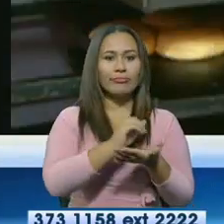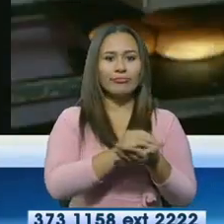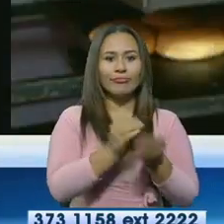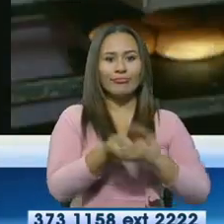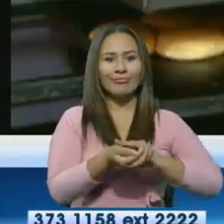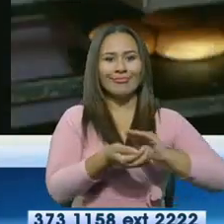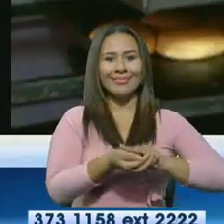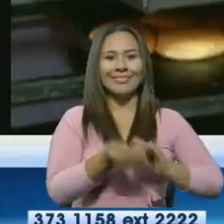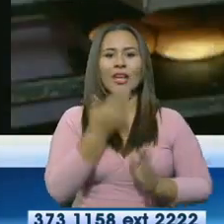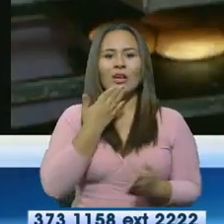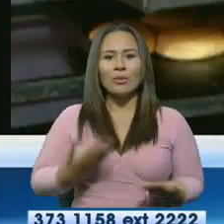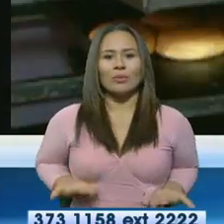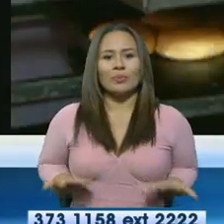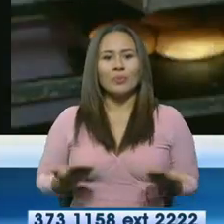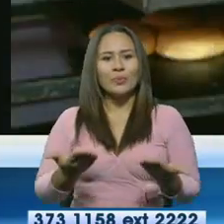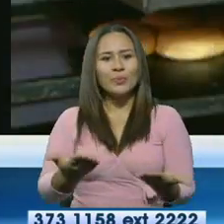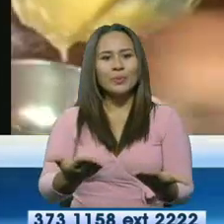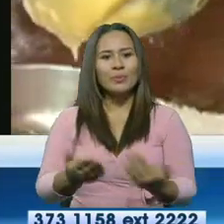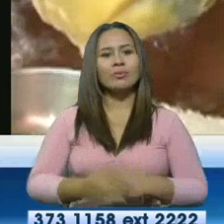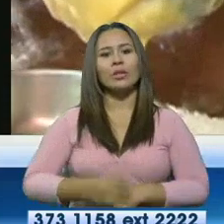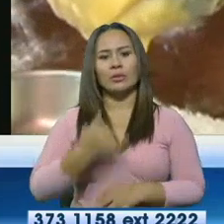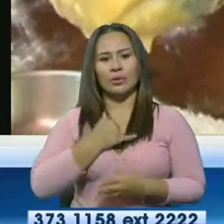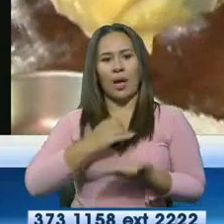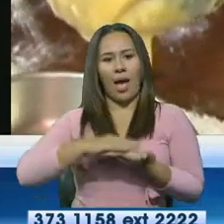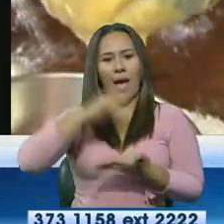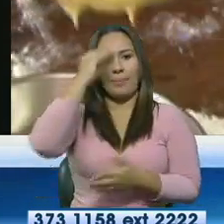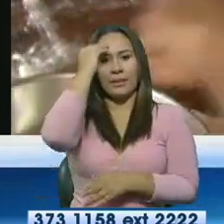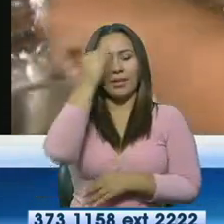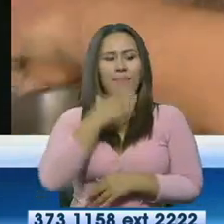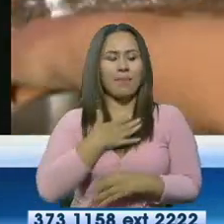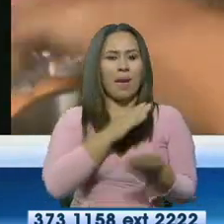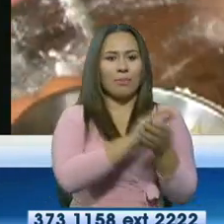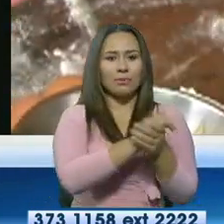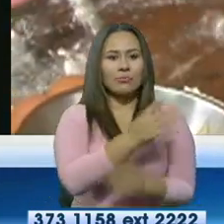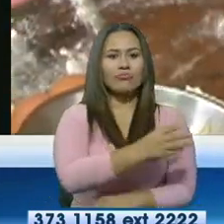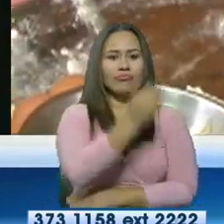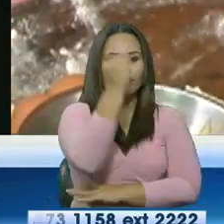sabe esto del proceso del pan. Yo le aprendí a él.